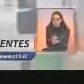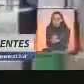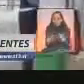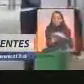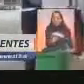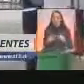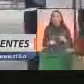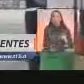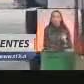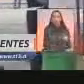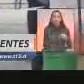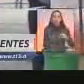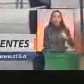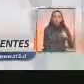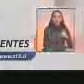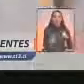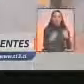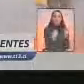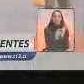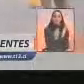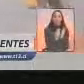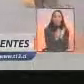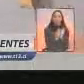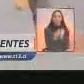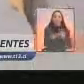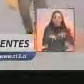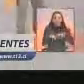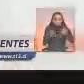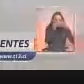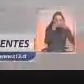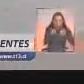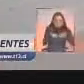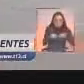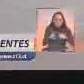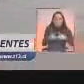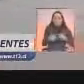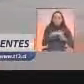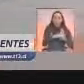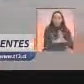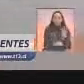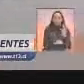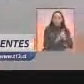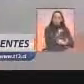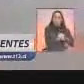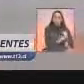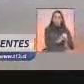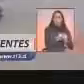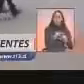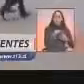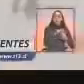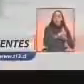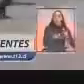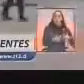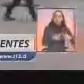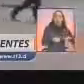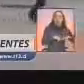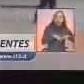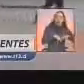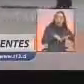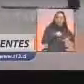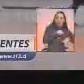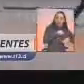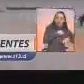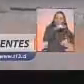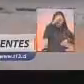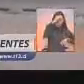Miguel González, estoy en este momento estudiando análisis de sistema y programación. Tiene 40 años, es programador y su experiencia ha sido